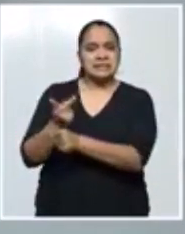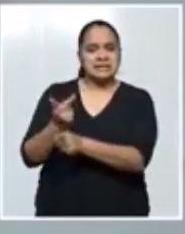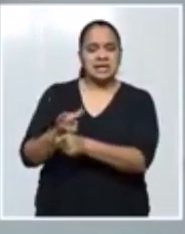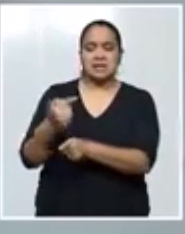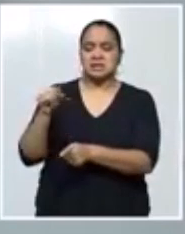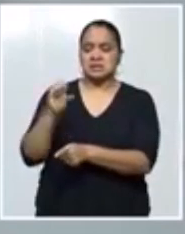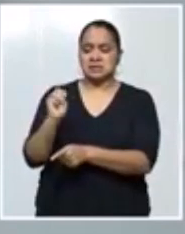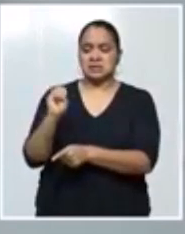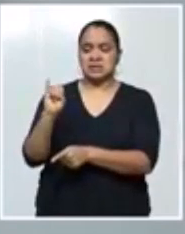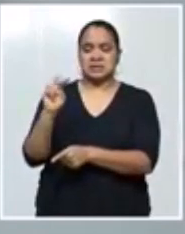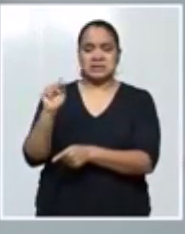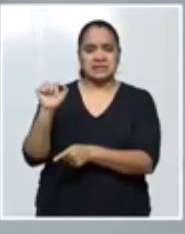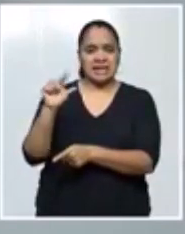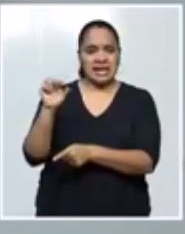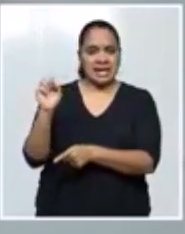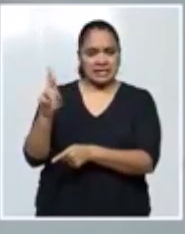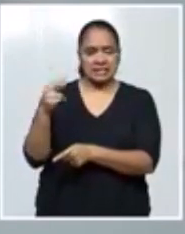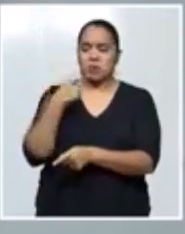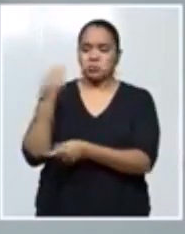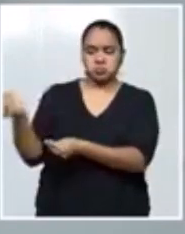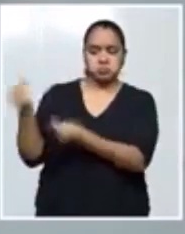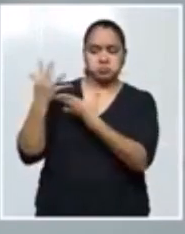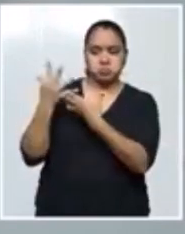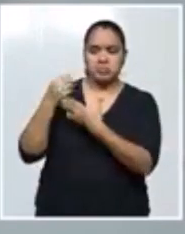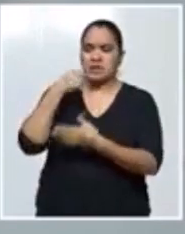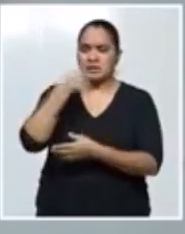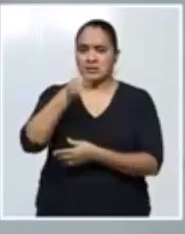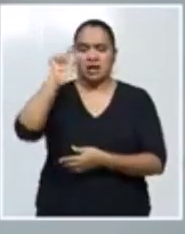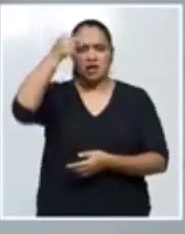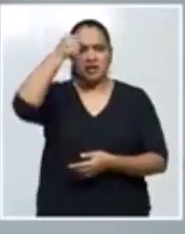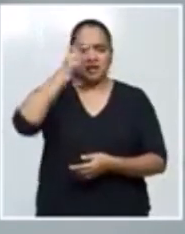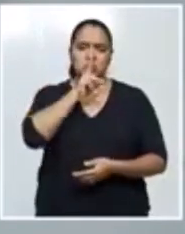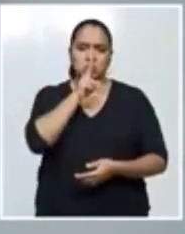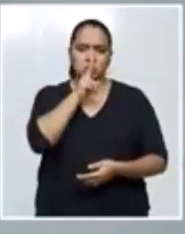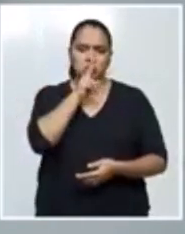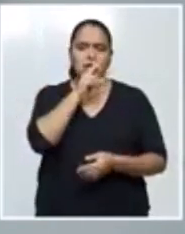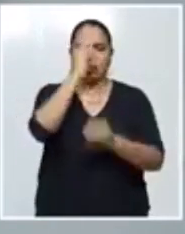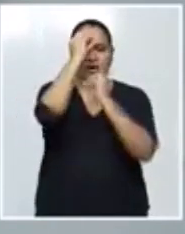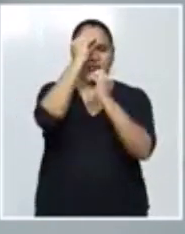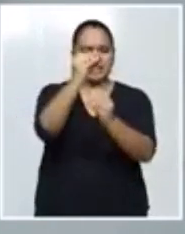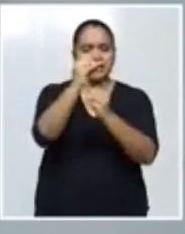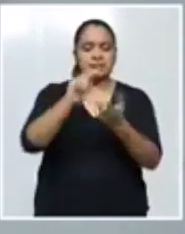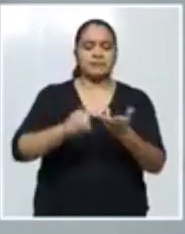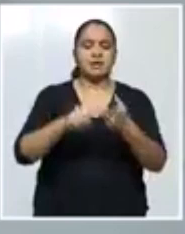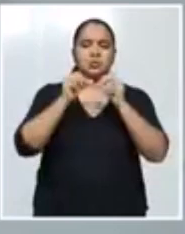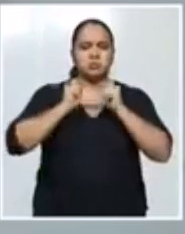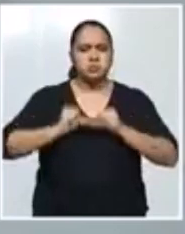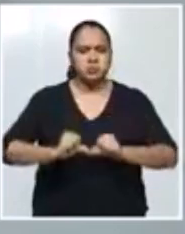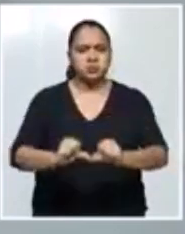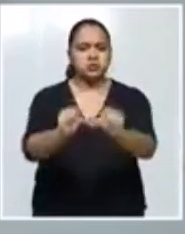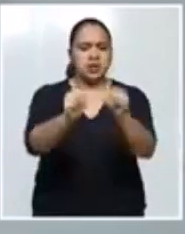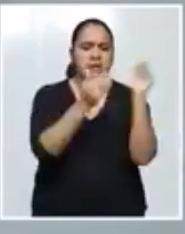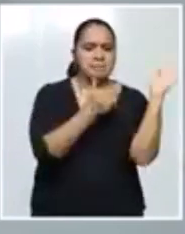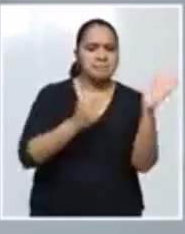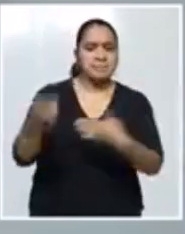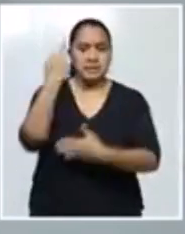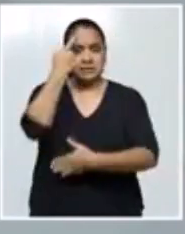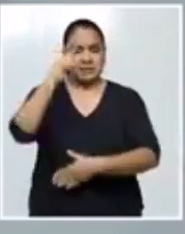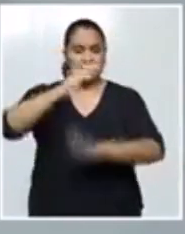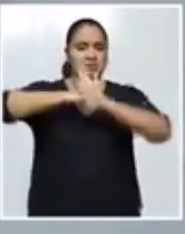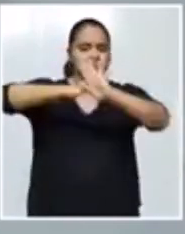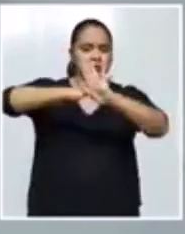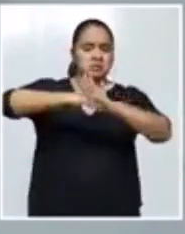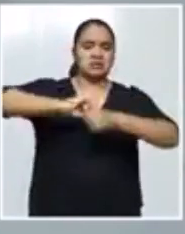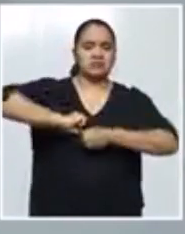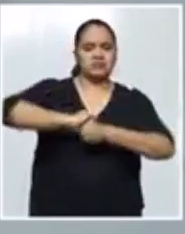sinager cumpliendo con las instrucciones precisas del gobierno de la republica continuando con su plan para reducir el contagio de